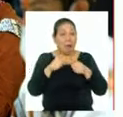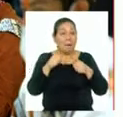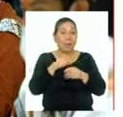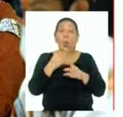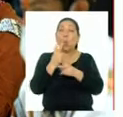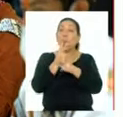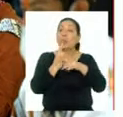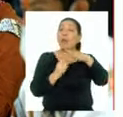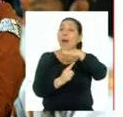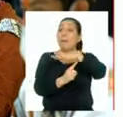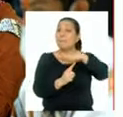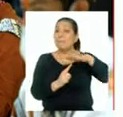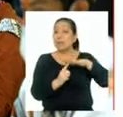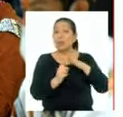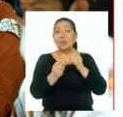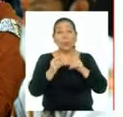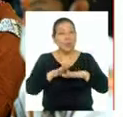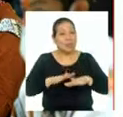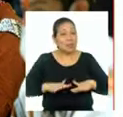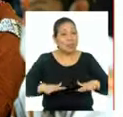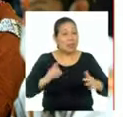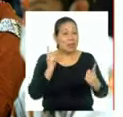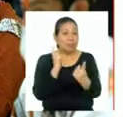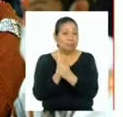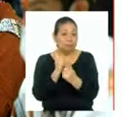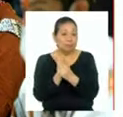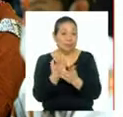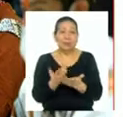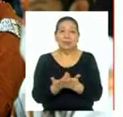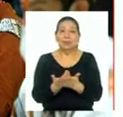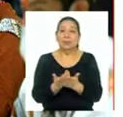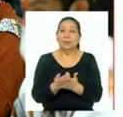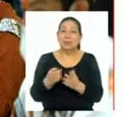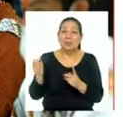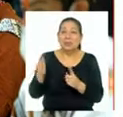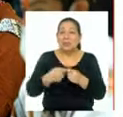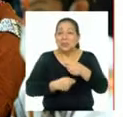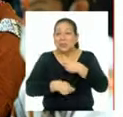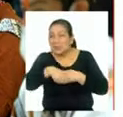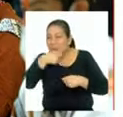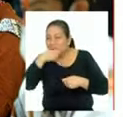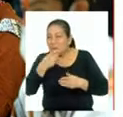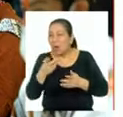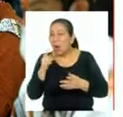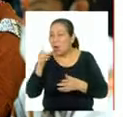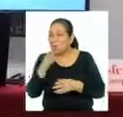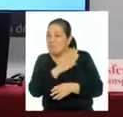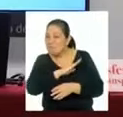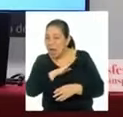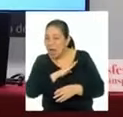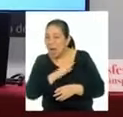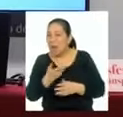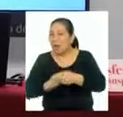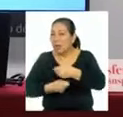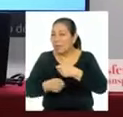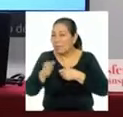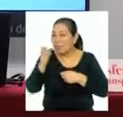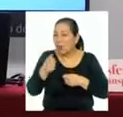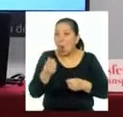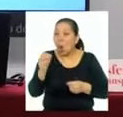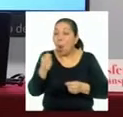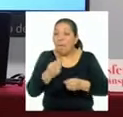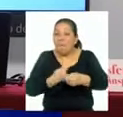defender el medio ambiente, por defender sus tierras, frente a el azote del narcotráfico, frente a los azotes de los traficantes de